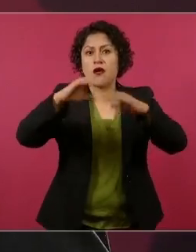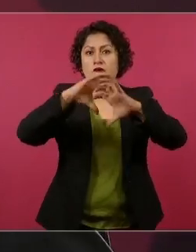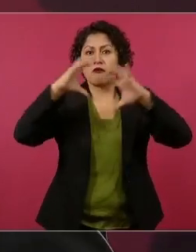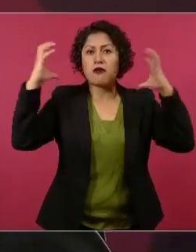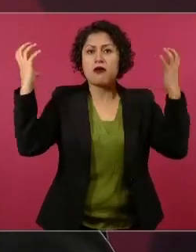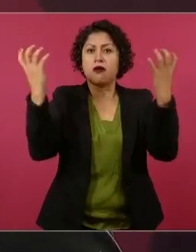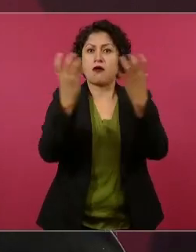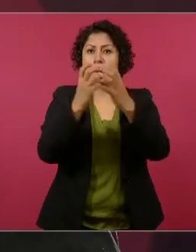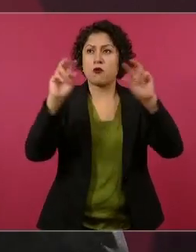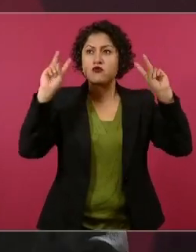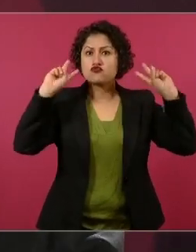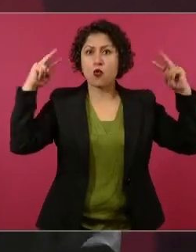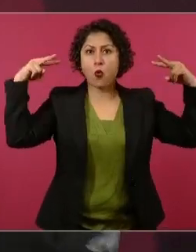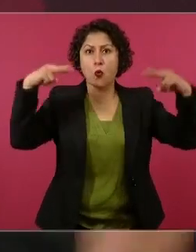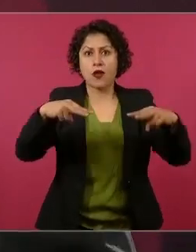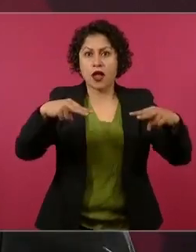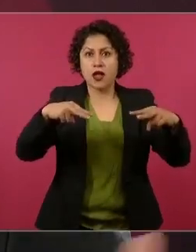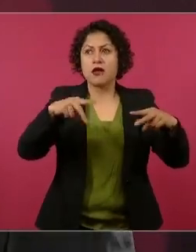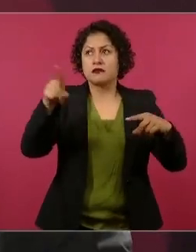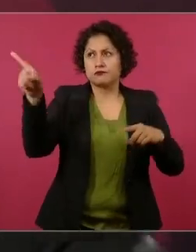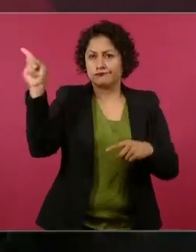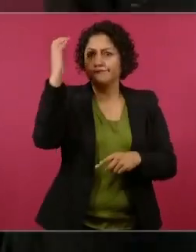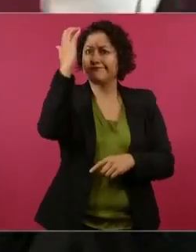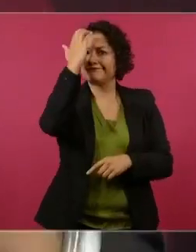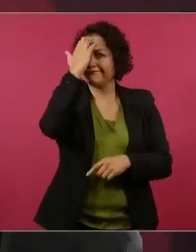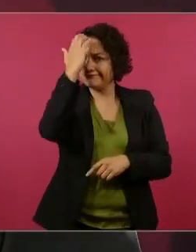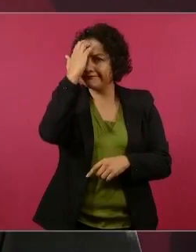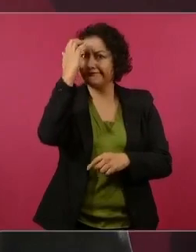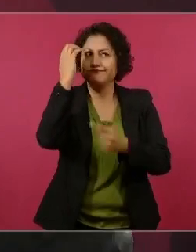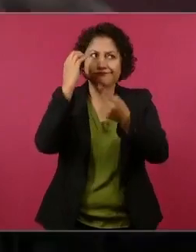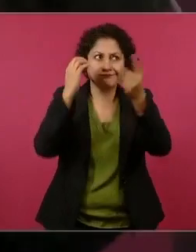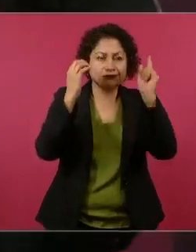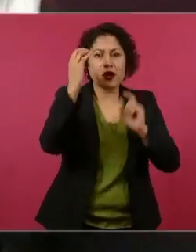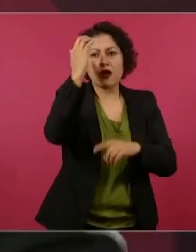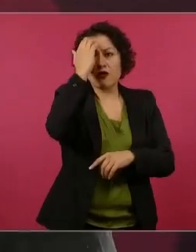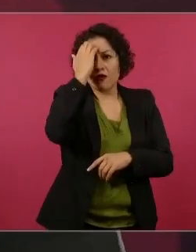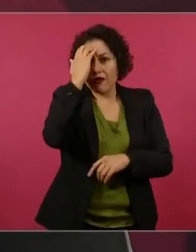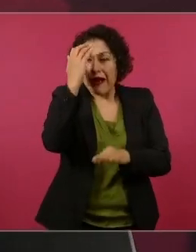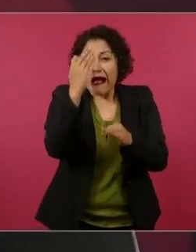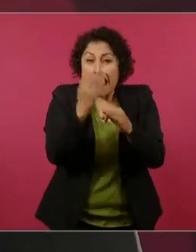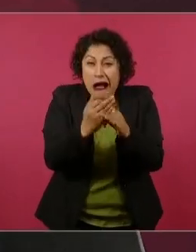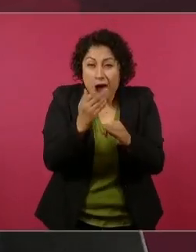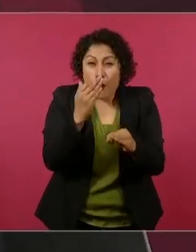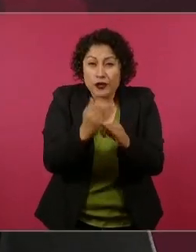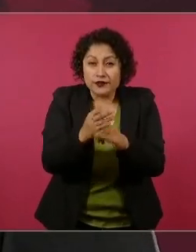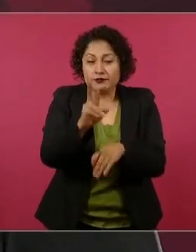está ahora, lo voy a decir así coloquialmente, de moda.